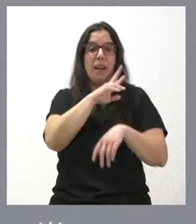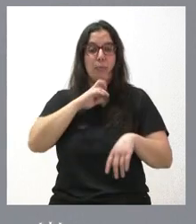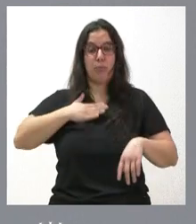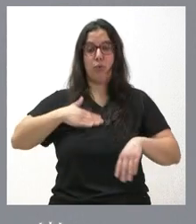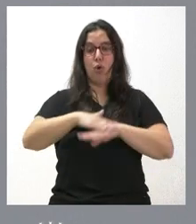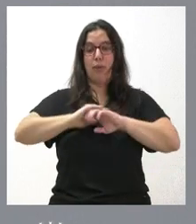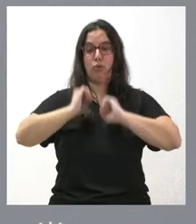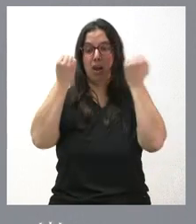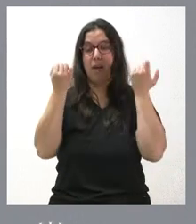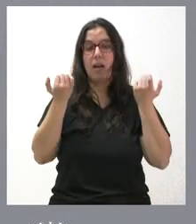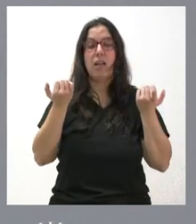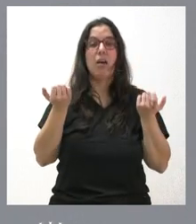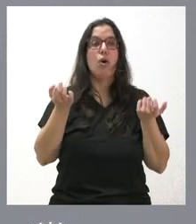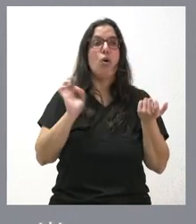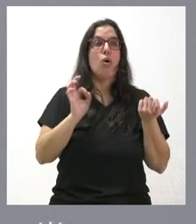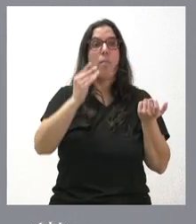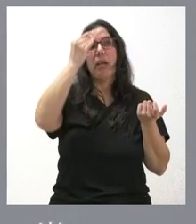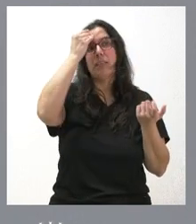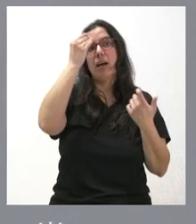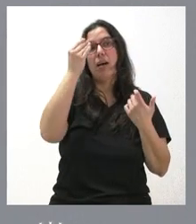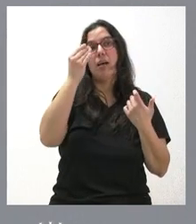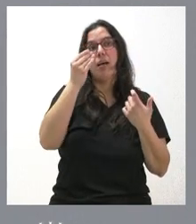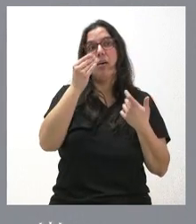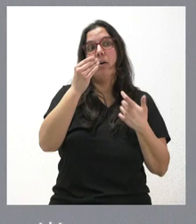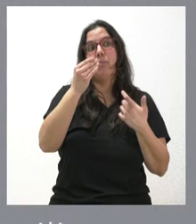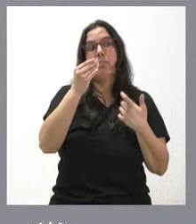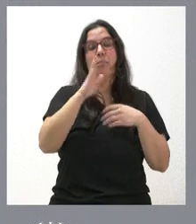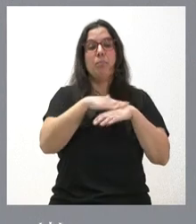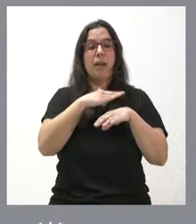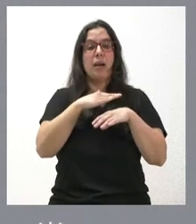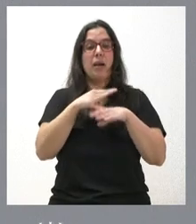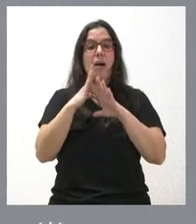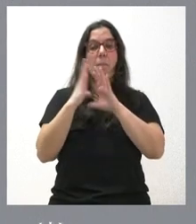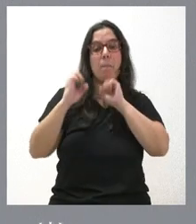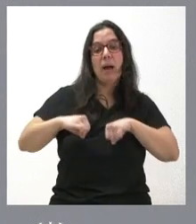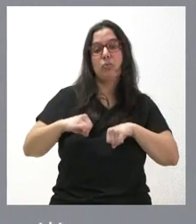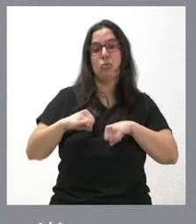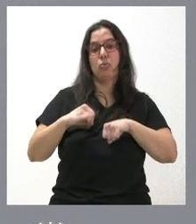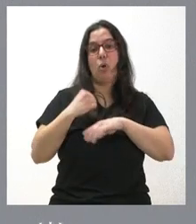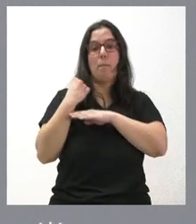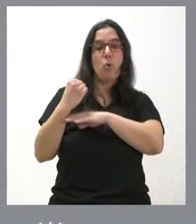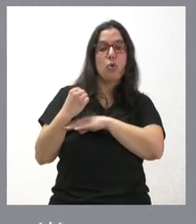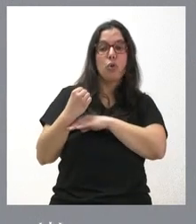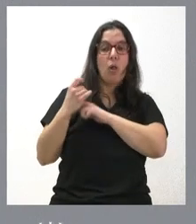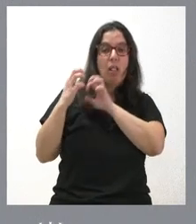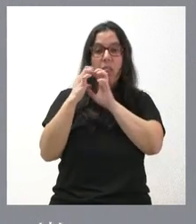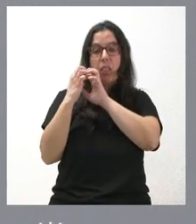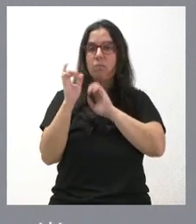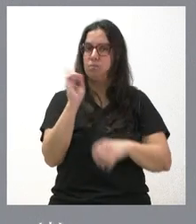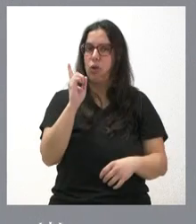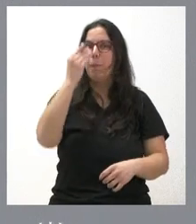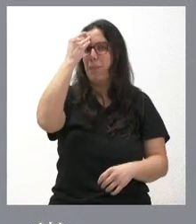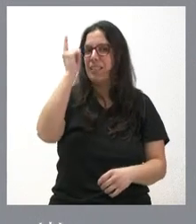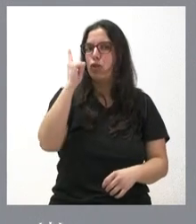pensadas para sacar un pacto con los partidos que apoyan al gobierno están pensada exclusivamente en los